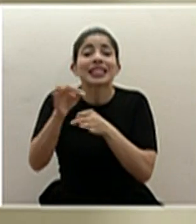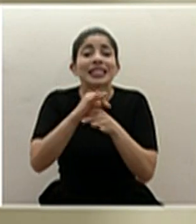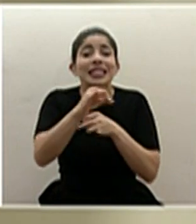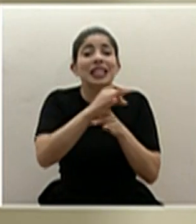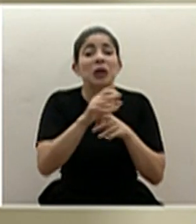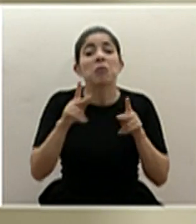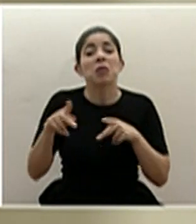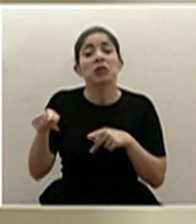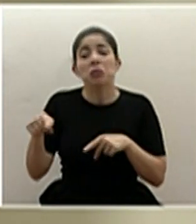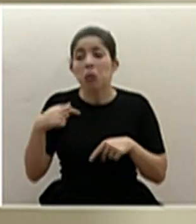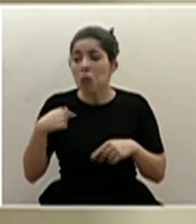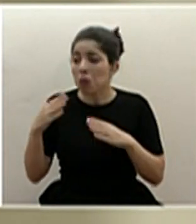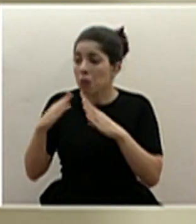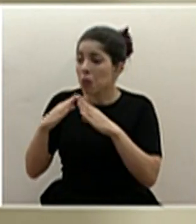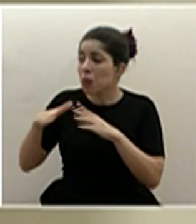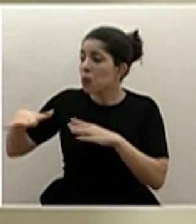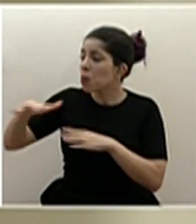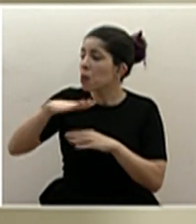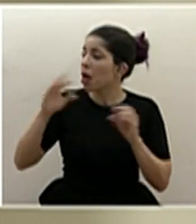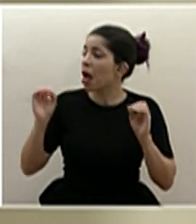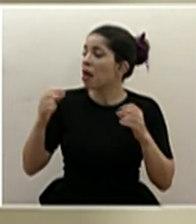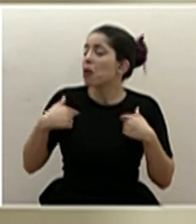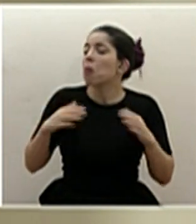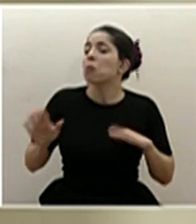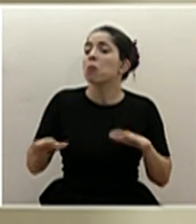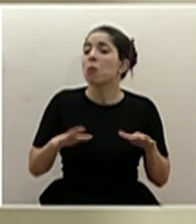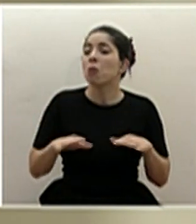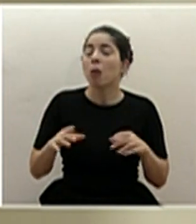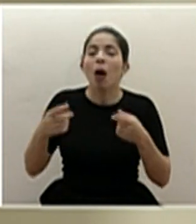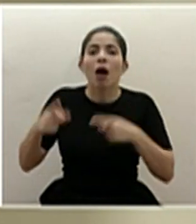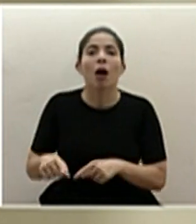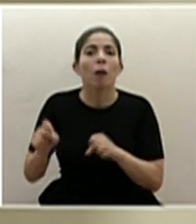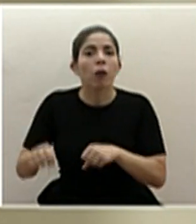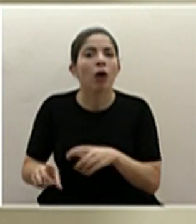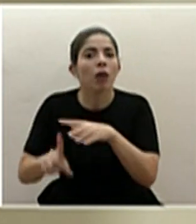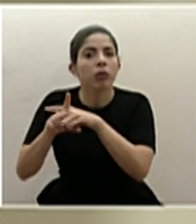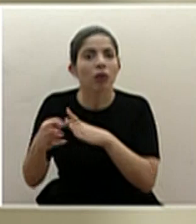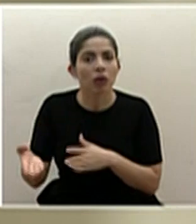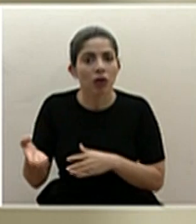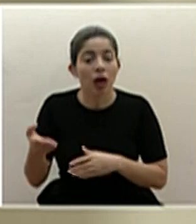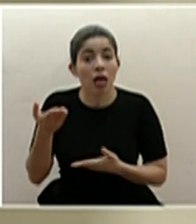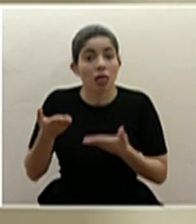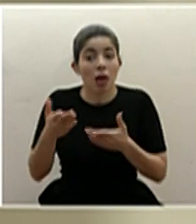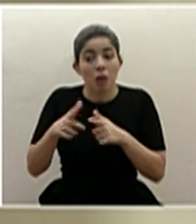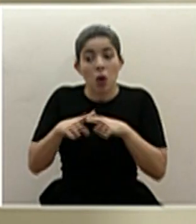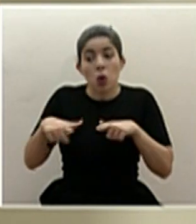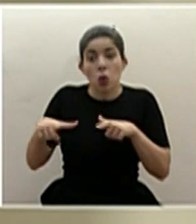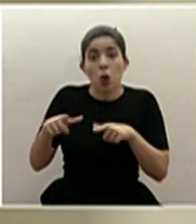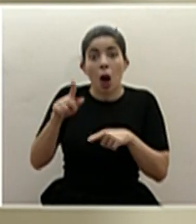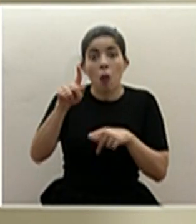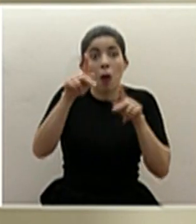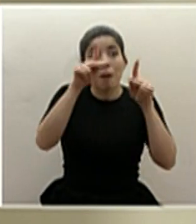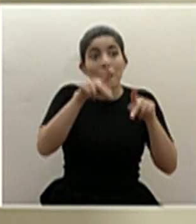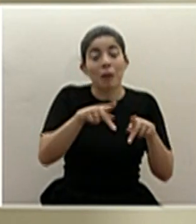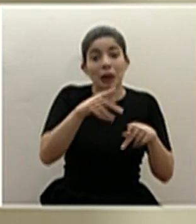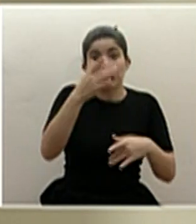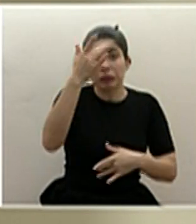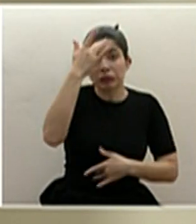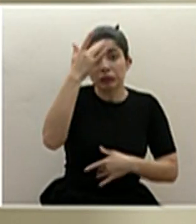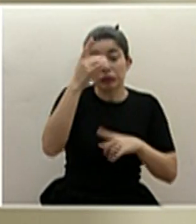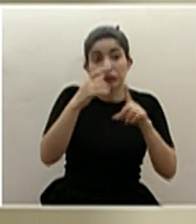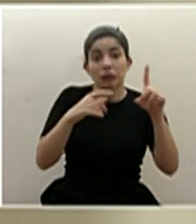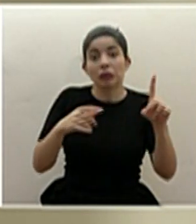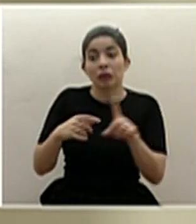están relajados porque no han tenido casos, pueden tenerlos y puede ser que en ese lugar alguna de esas personas infectadas